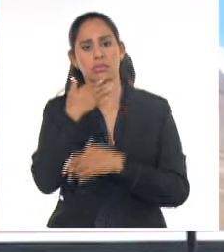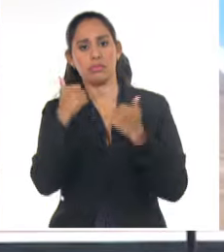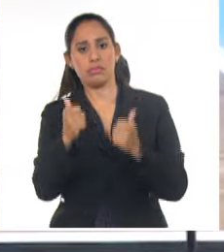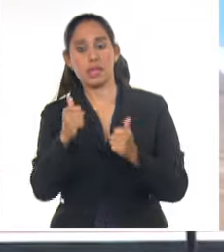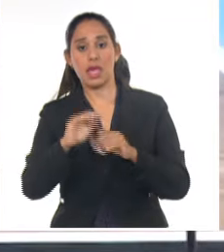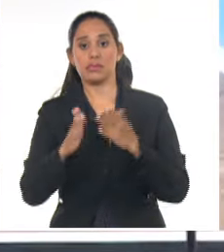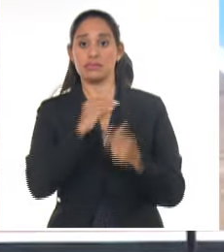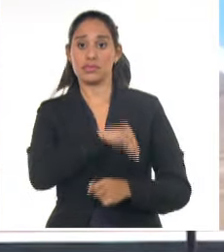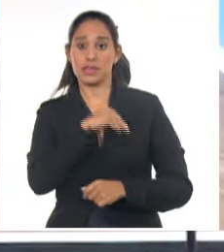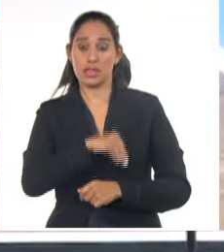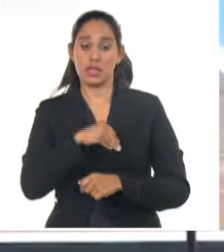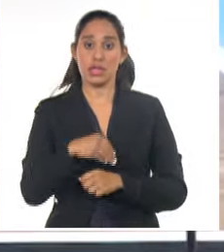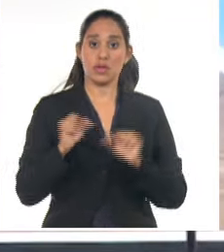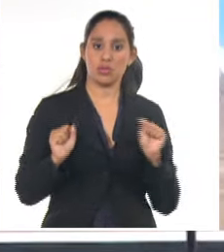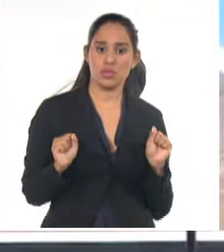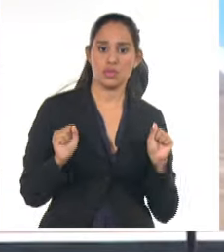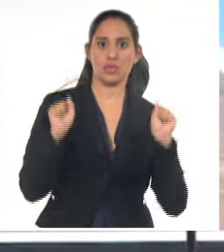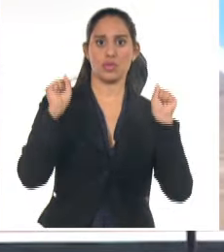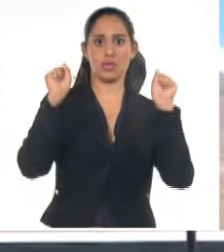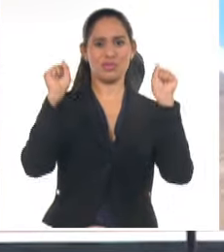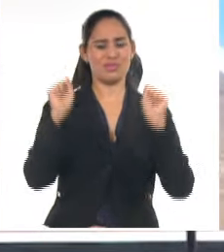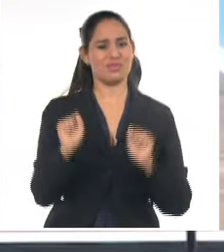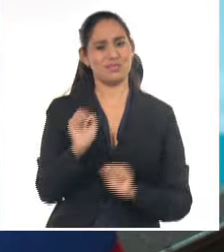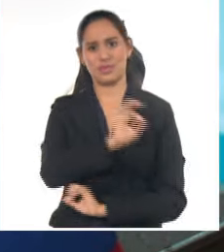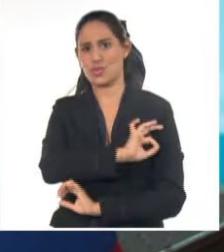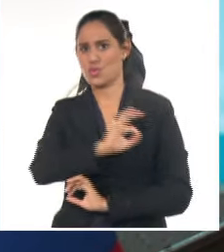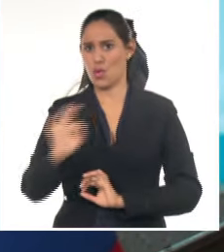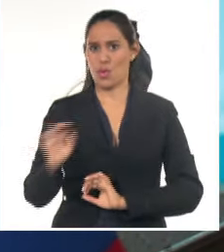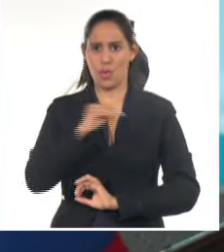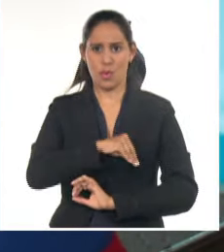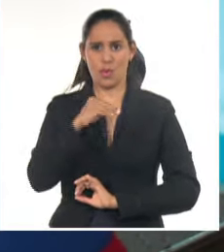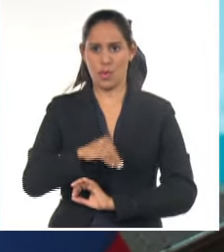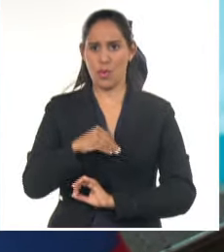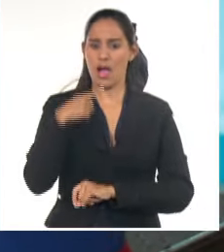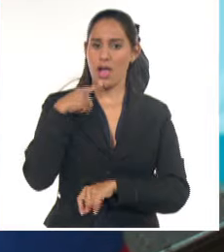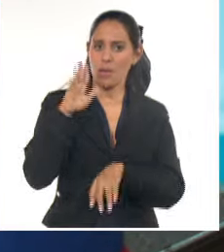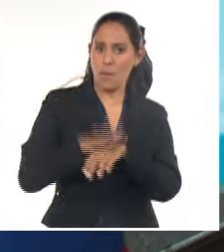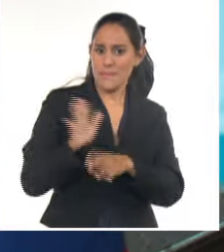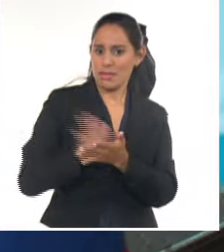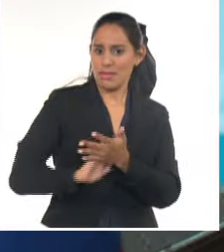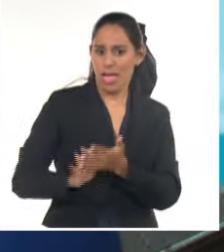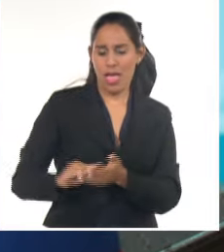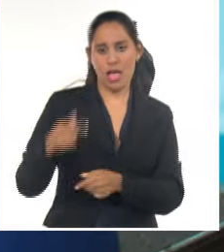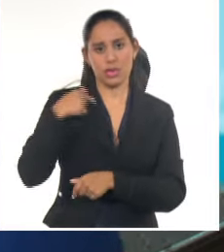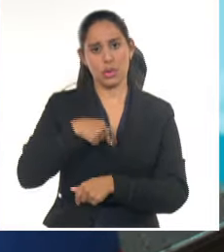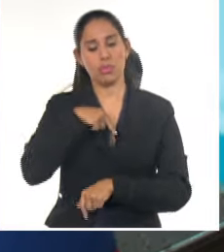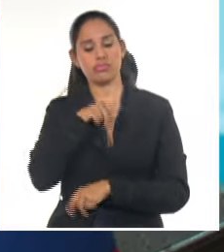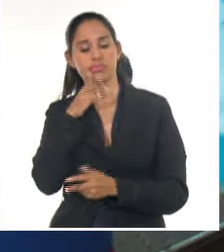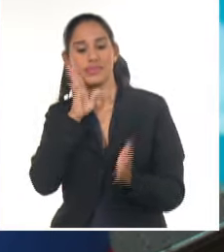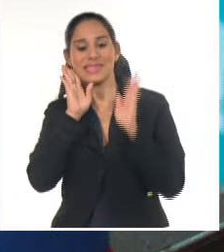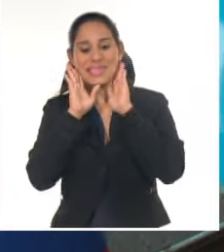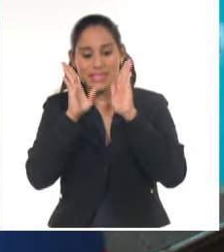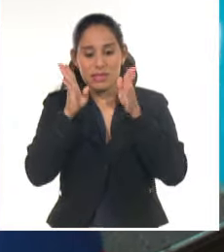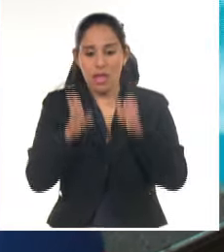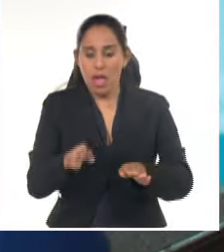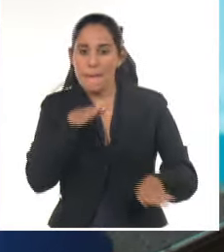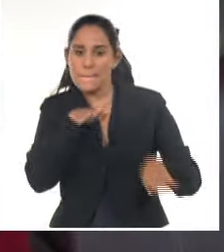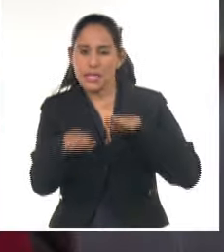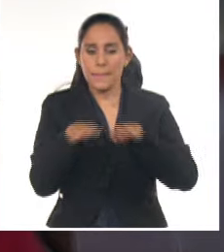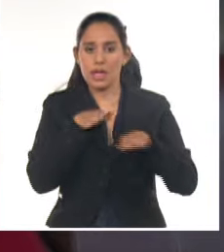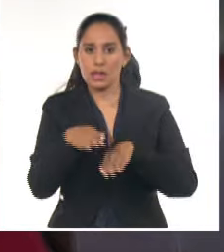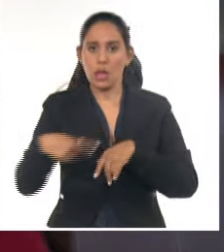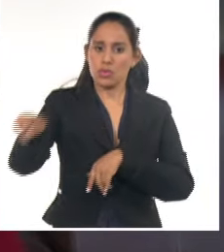de entrenar porque yo estaba segura de mi inocencia y que se iba a demostrar. Y ya seguir ahora en las competencias para demostrarle a todo el